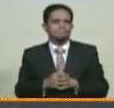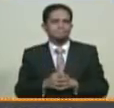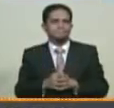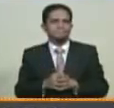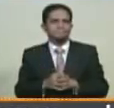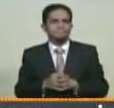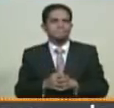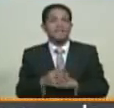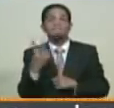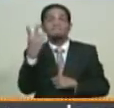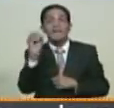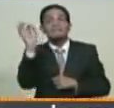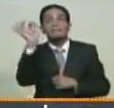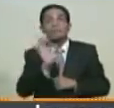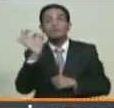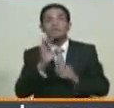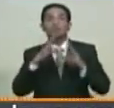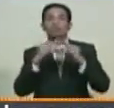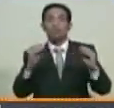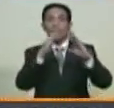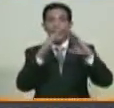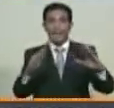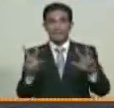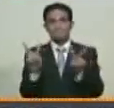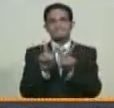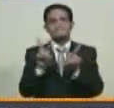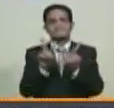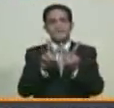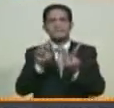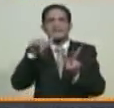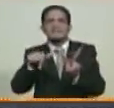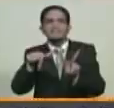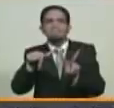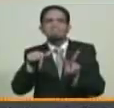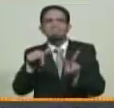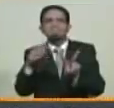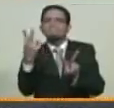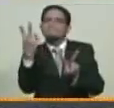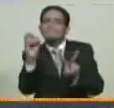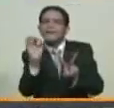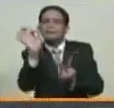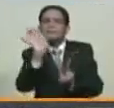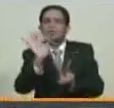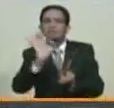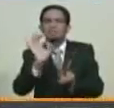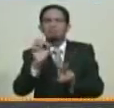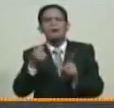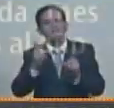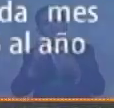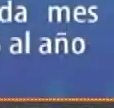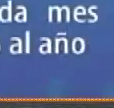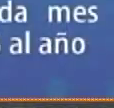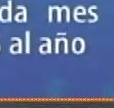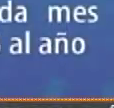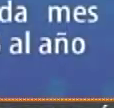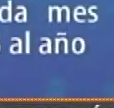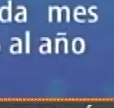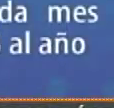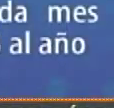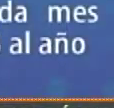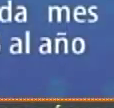el 20 por ciento de todas las viviendas la gran misión vivienda venezuela al menos el 20 por ciento algunos años llegado el 28 por ciento